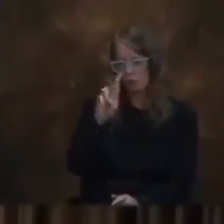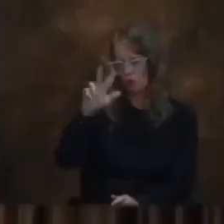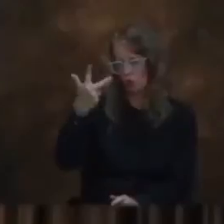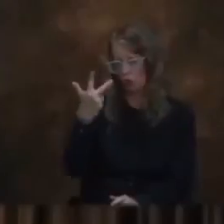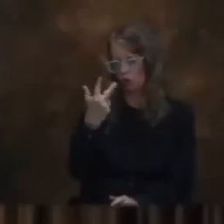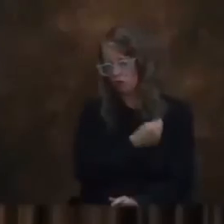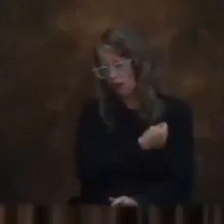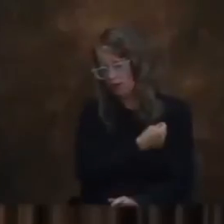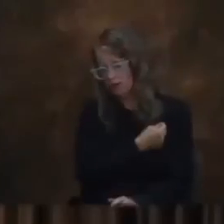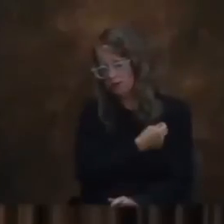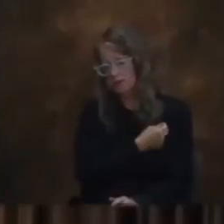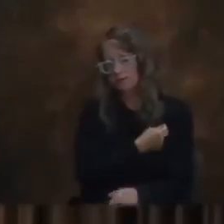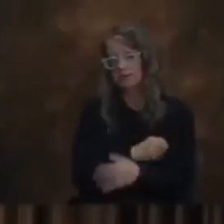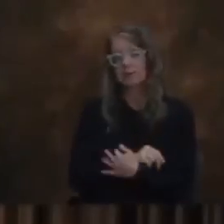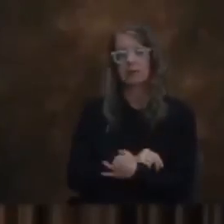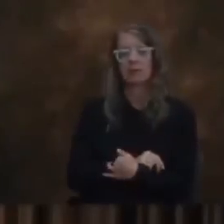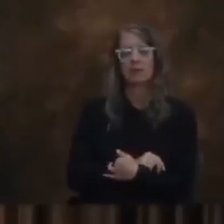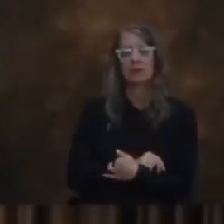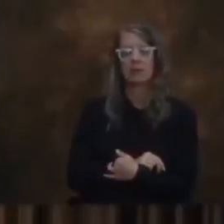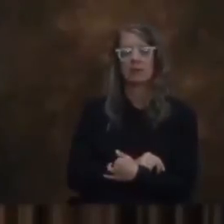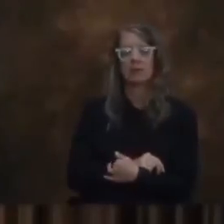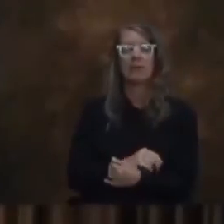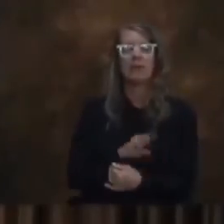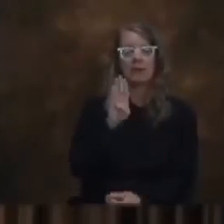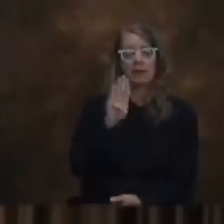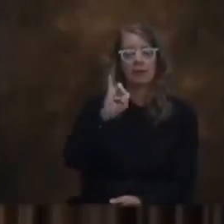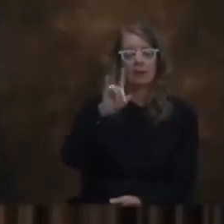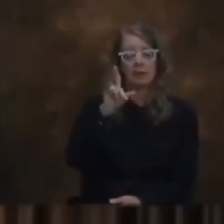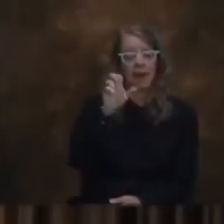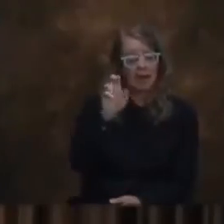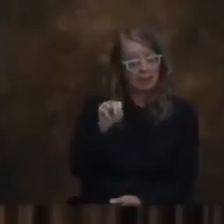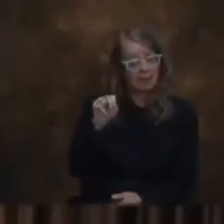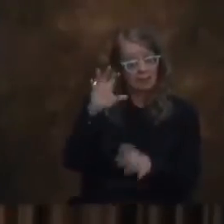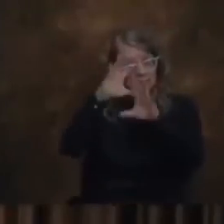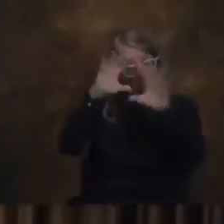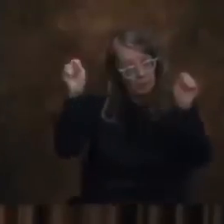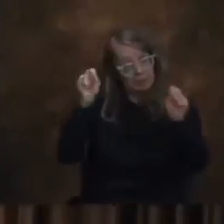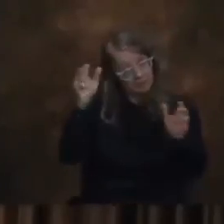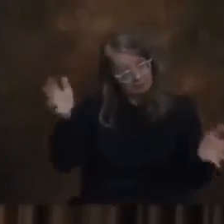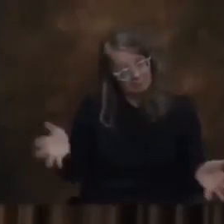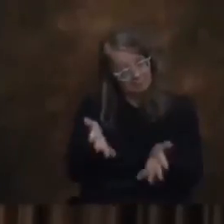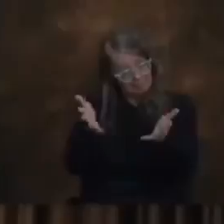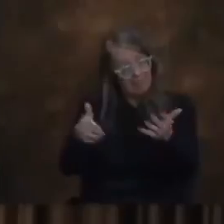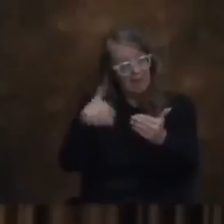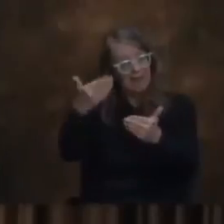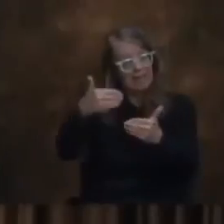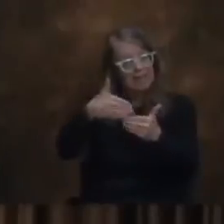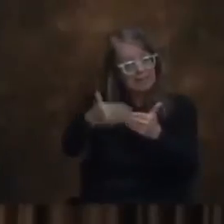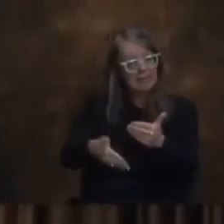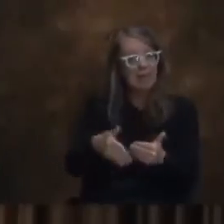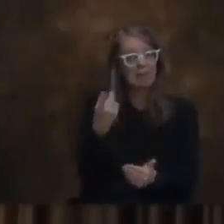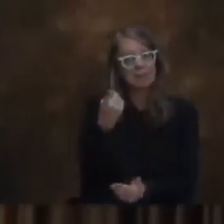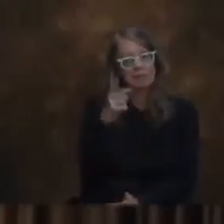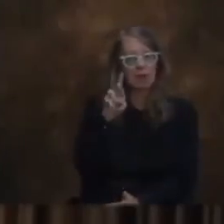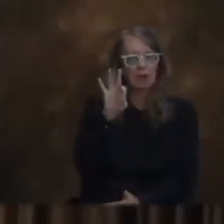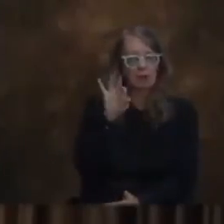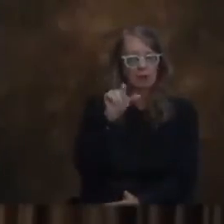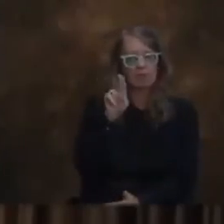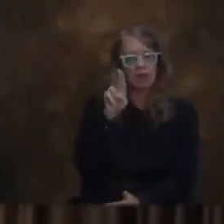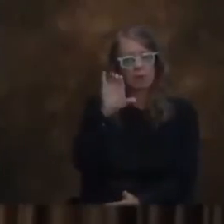están siendo impulsadas por la administración del presidente de byd en el cdc y otras otras agencias han estado